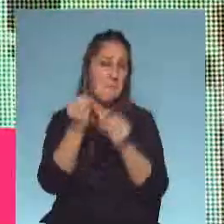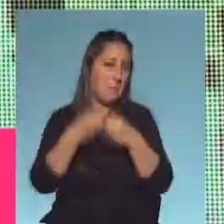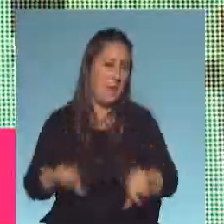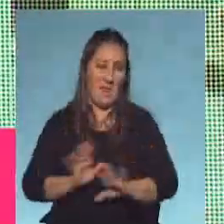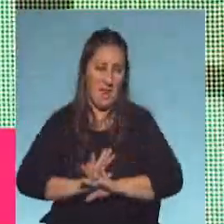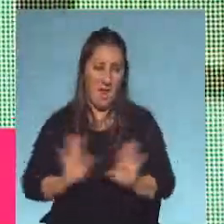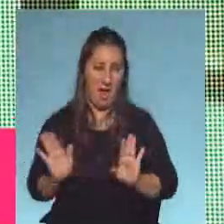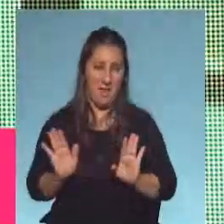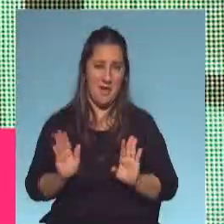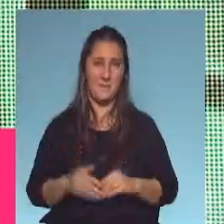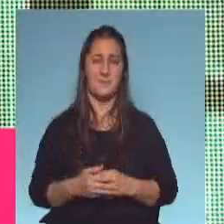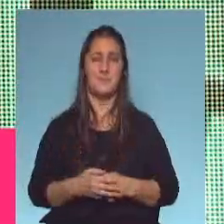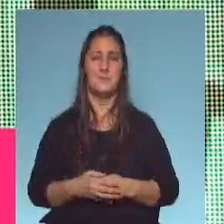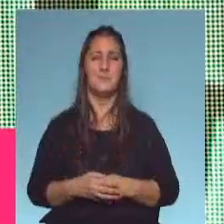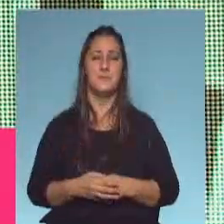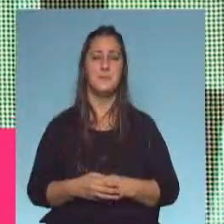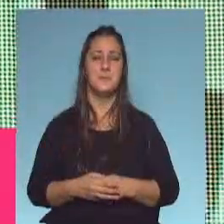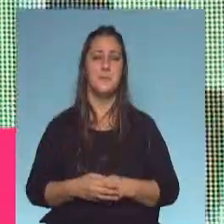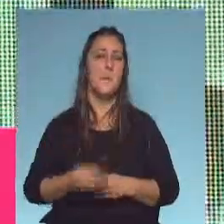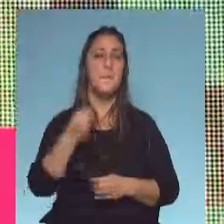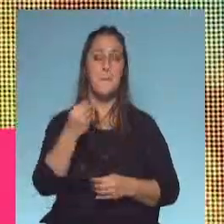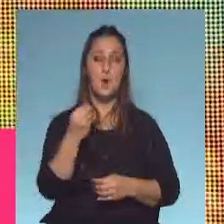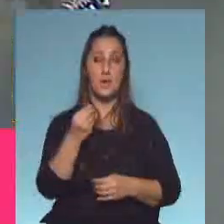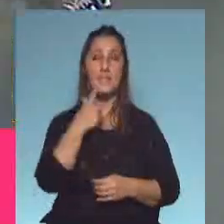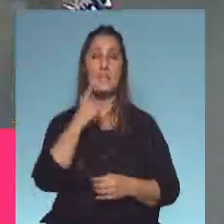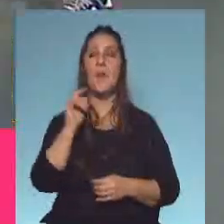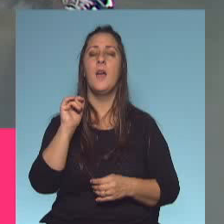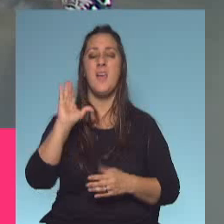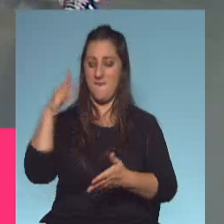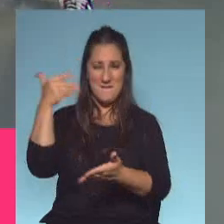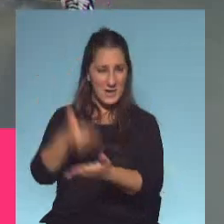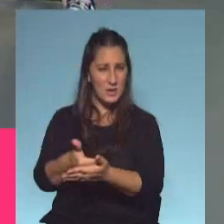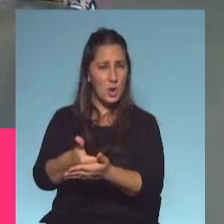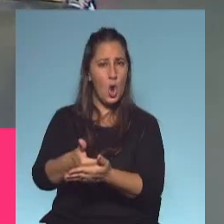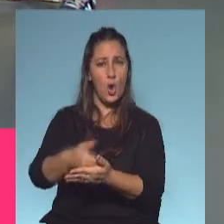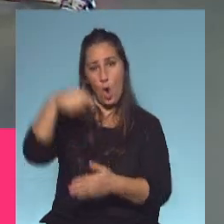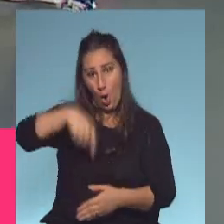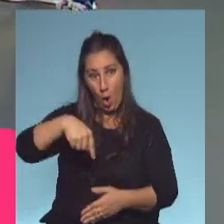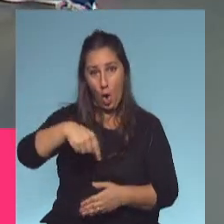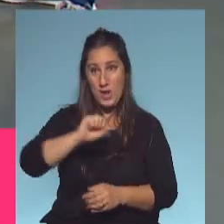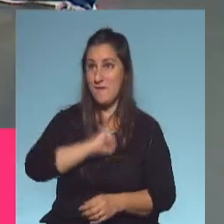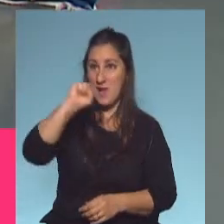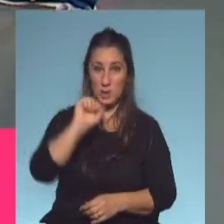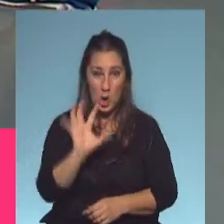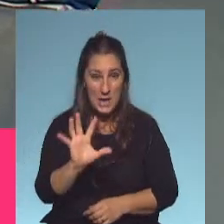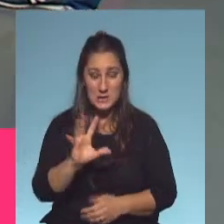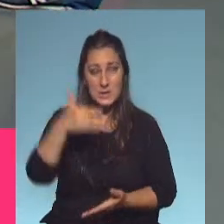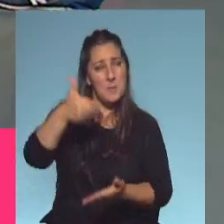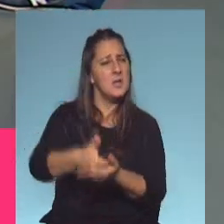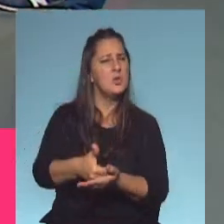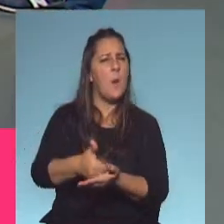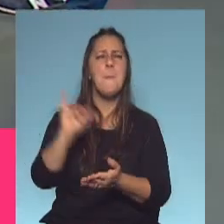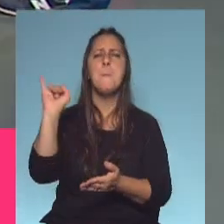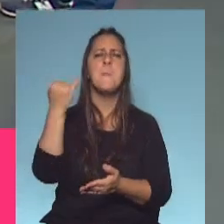la mejor inversión que podés hacer hoy con esta inflación que hay y todo, es